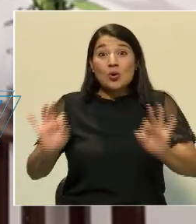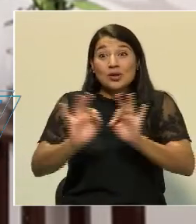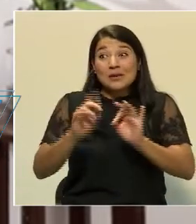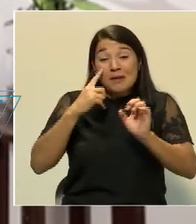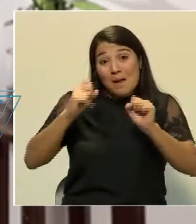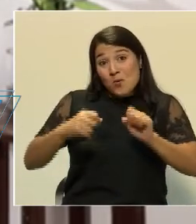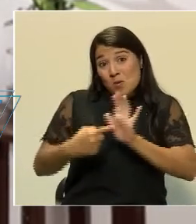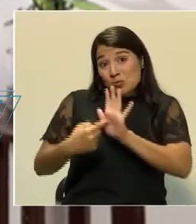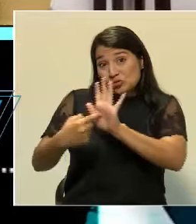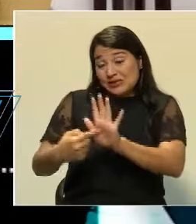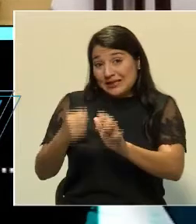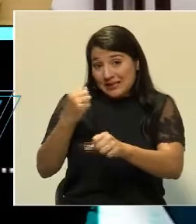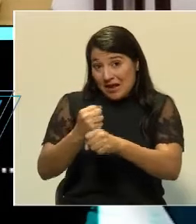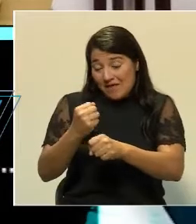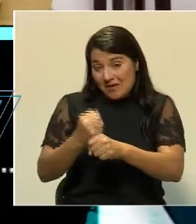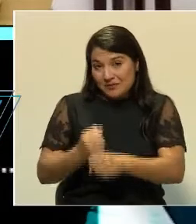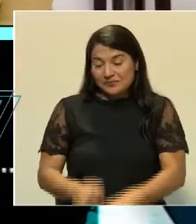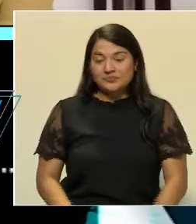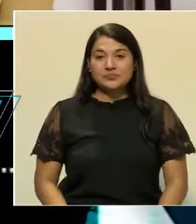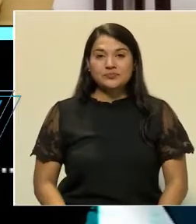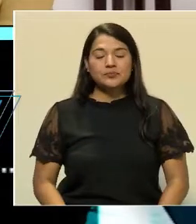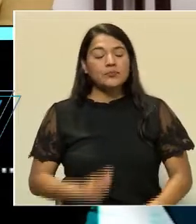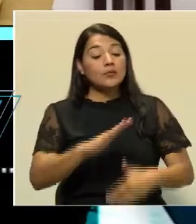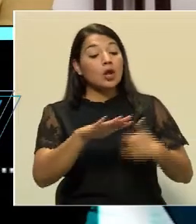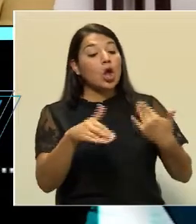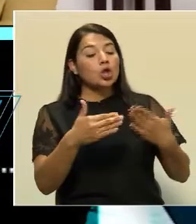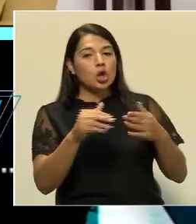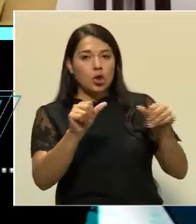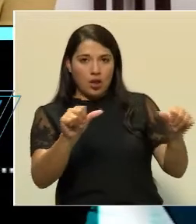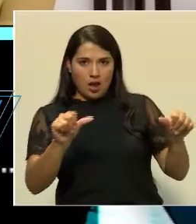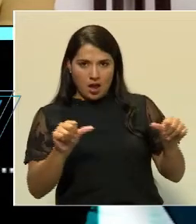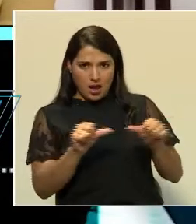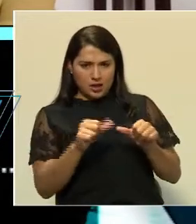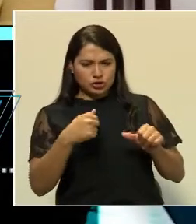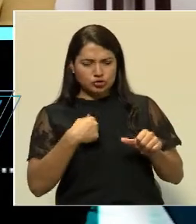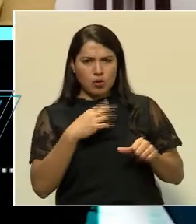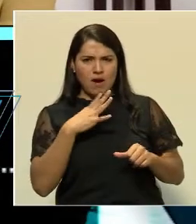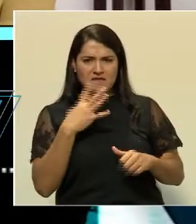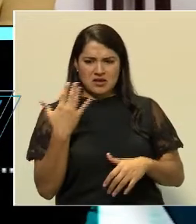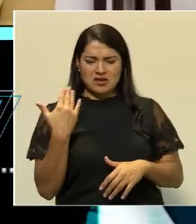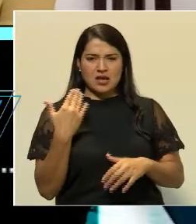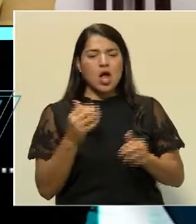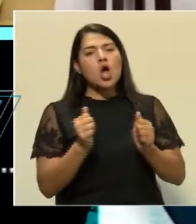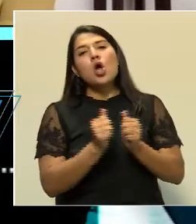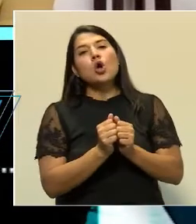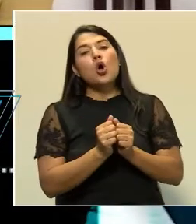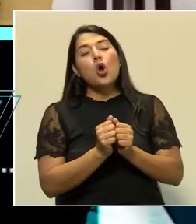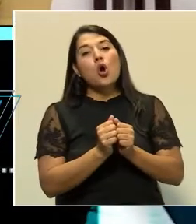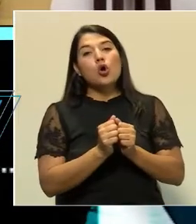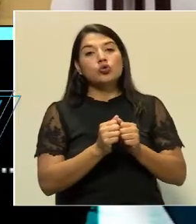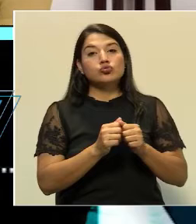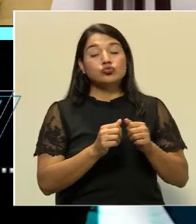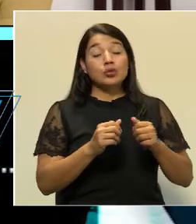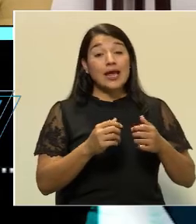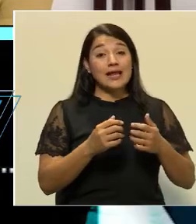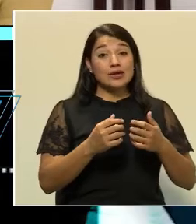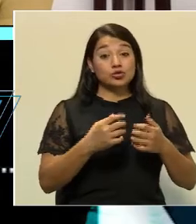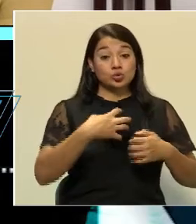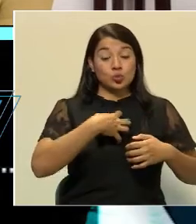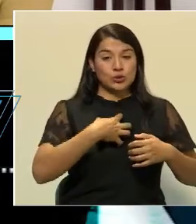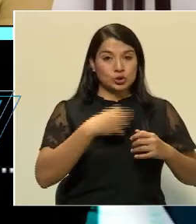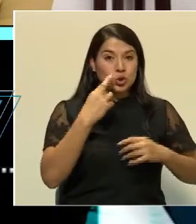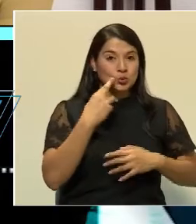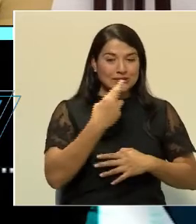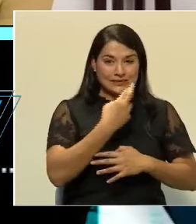visibilización. Todos los sectores, y recién hablaba con la gente de los empresarios, de los